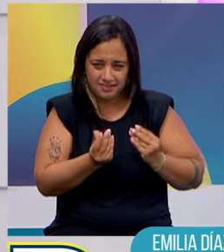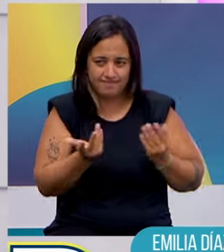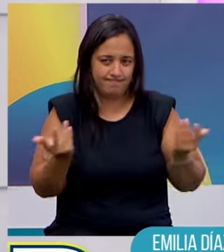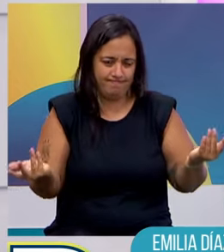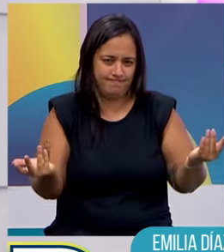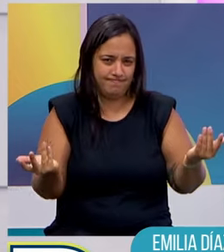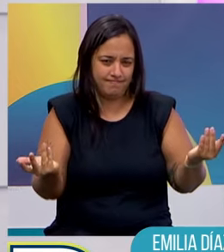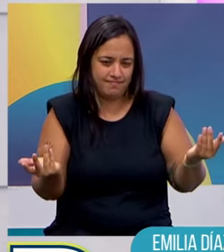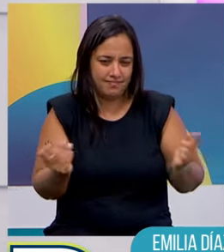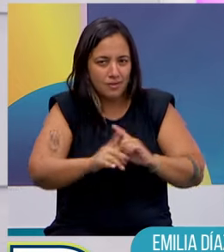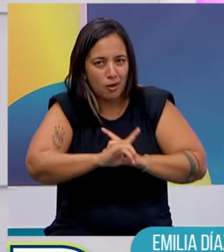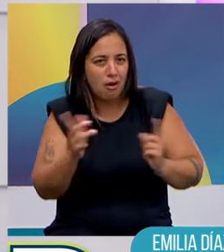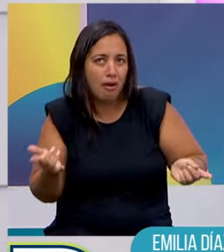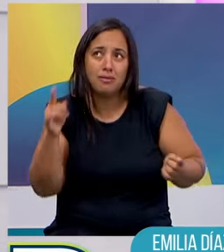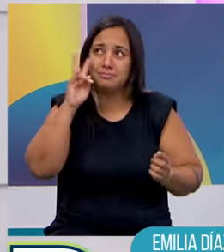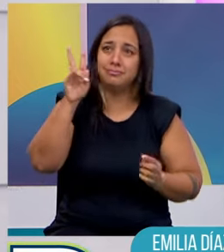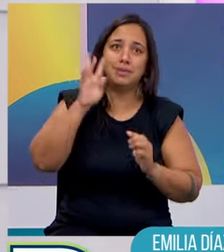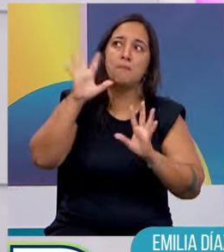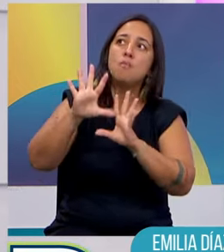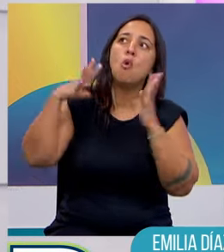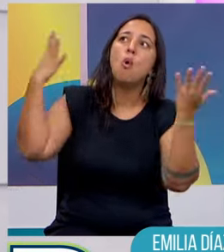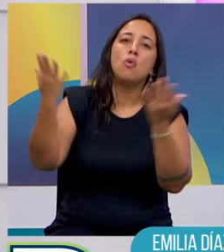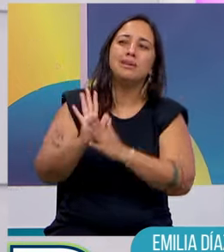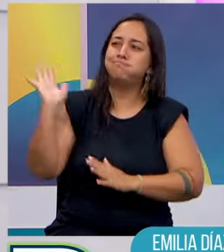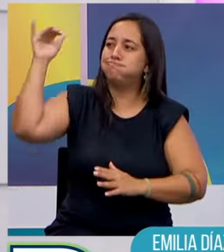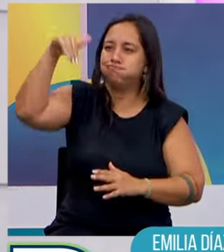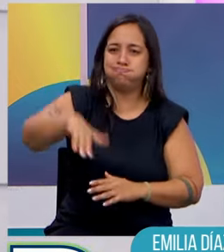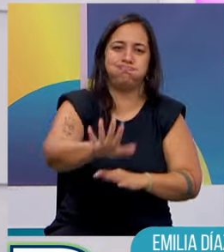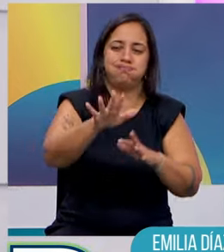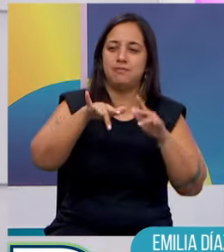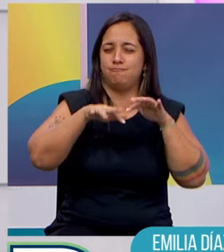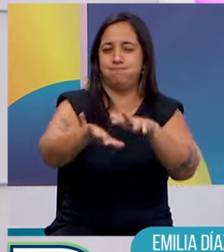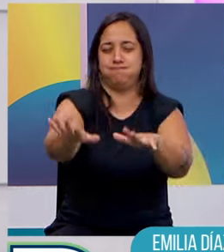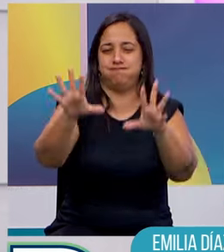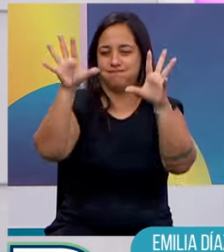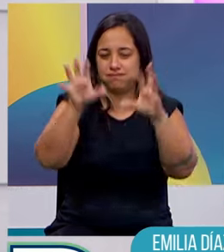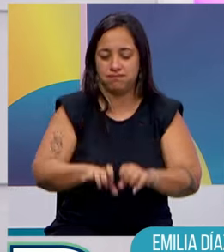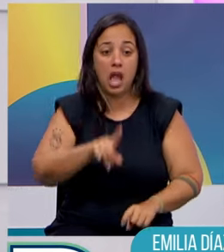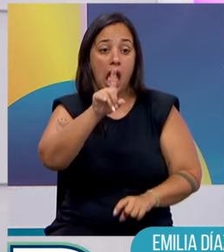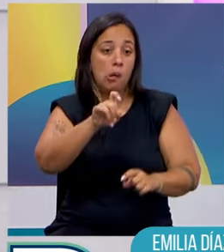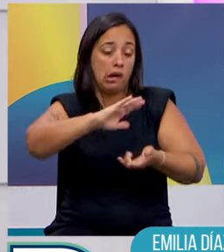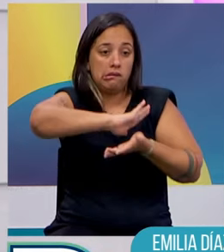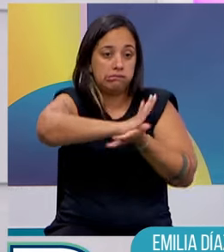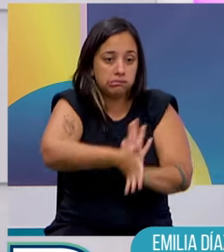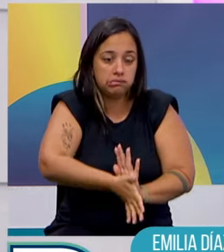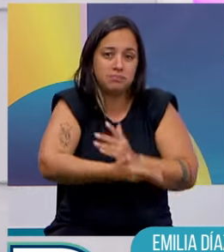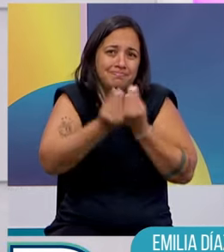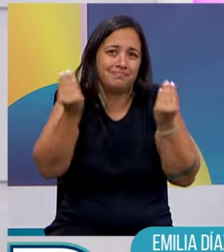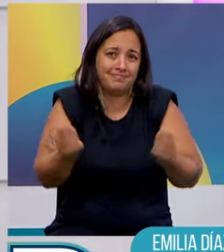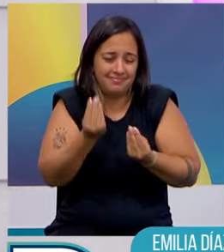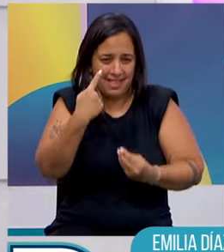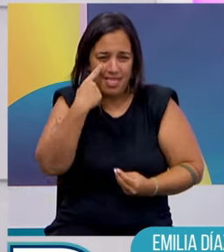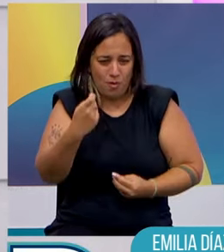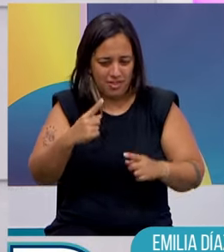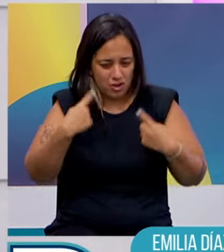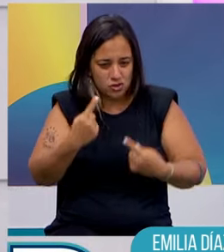Mirá lo que está pasando en el mundo. Viene un tsunami, te da la ola, te quedas sin agua. ¿Lo qué? No somos el